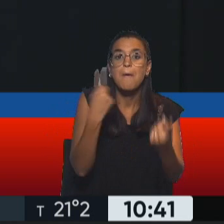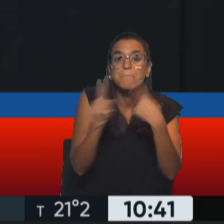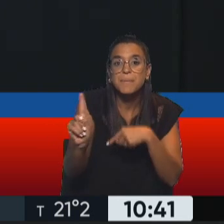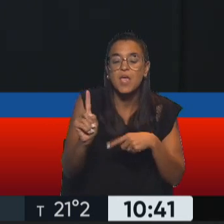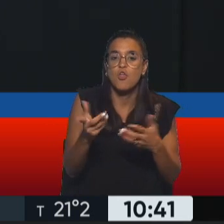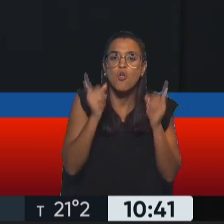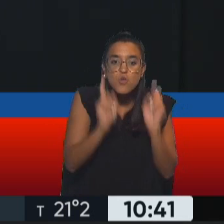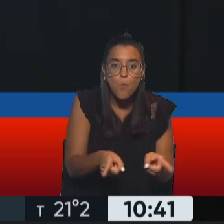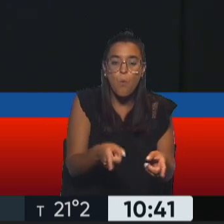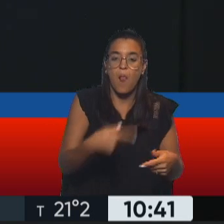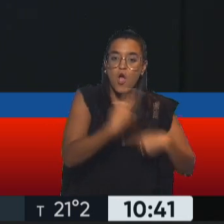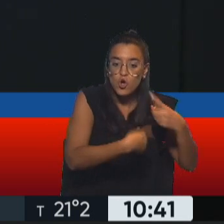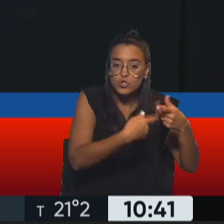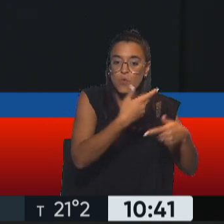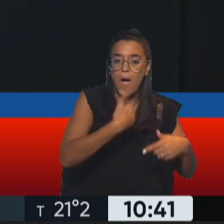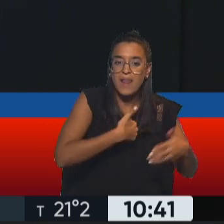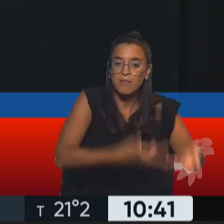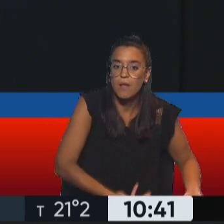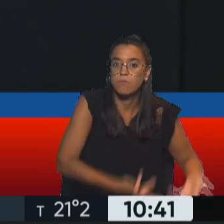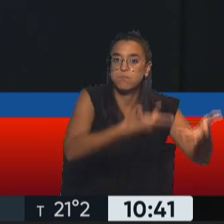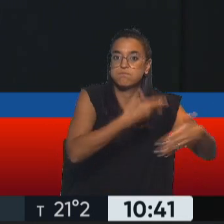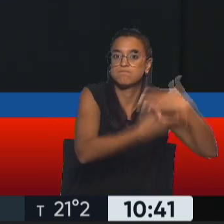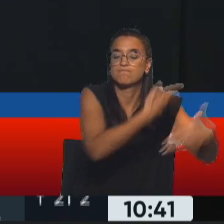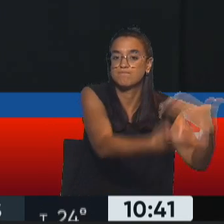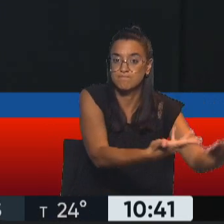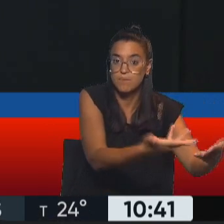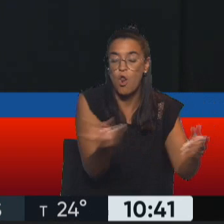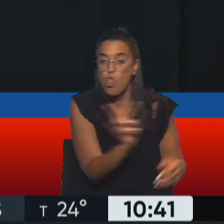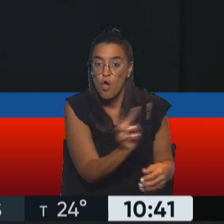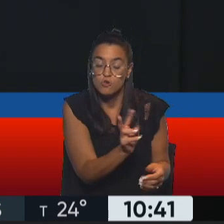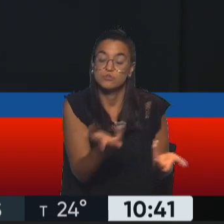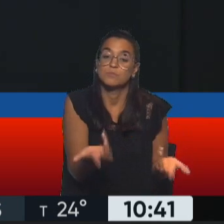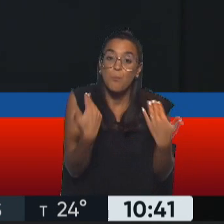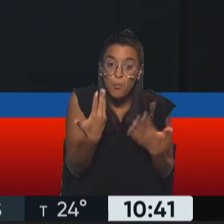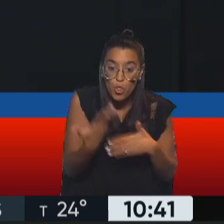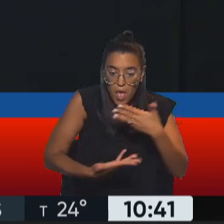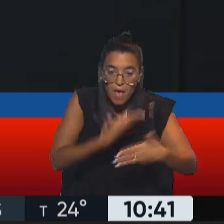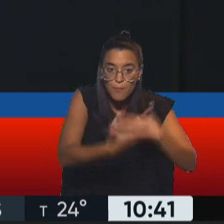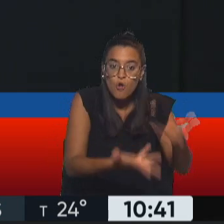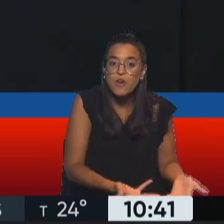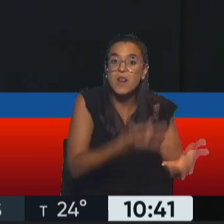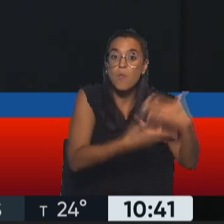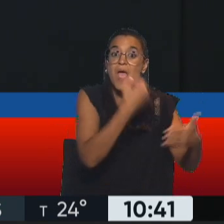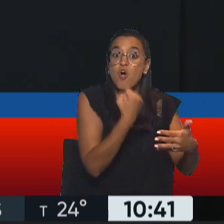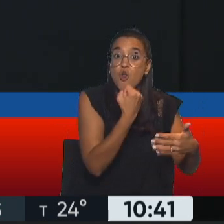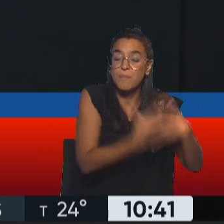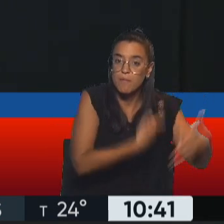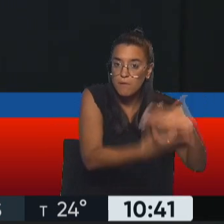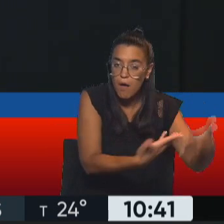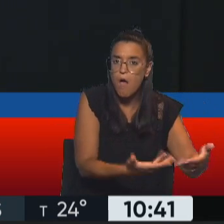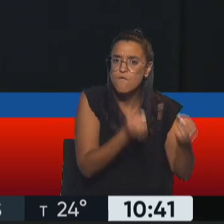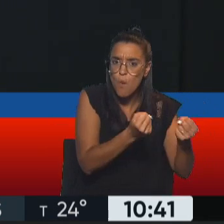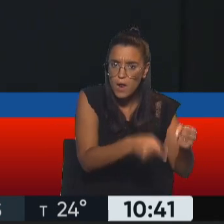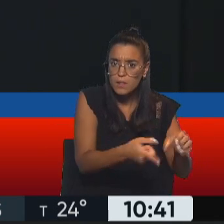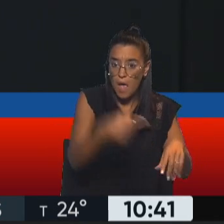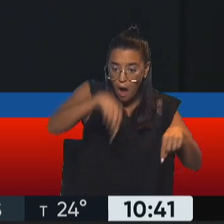las oportunidades de desarrollo de nuestra nación, pudiendo seguir en la senda de la recuperación económica tan fuerte que